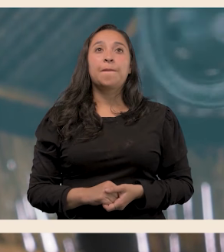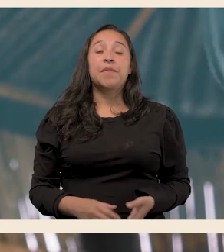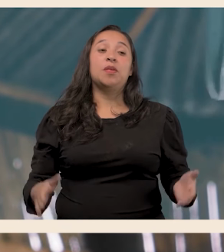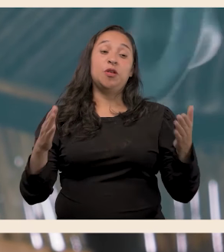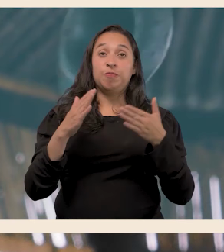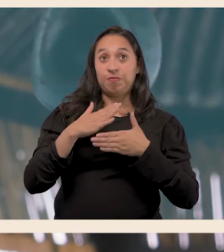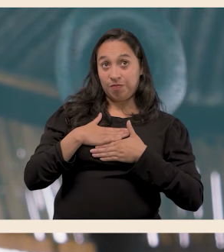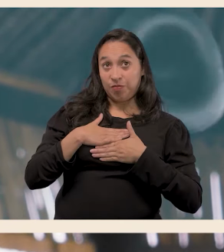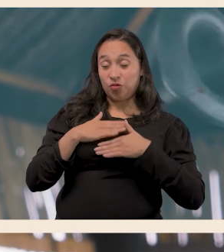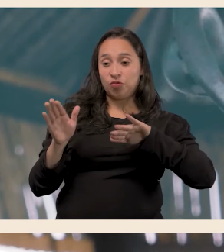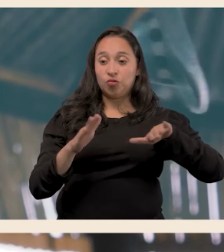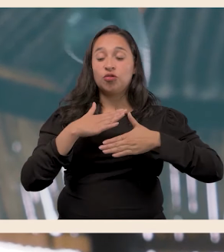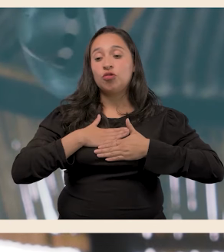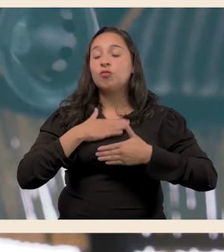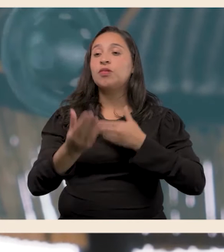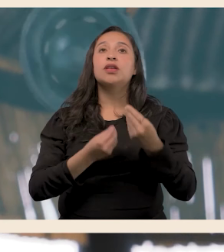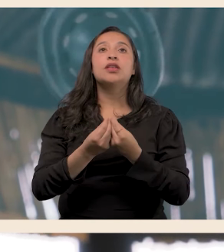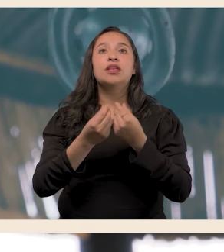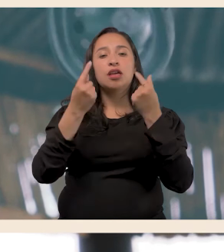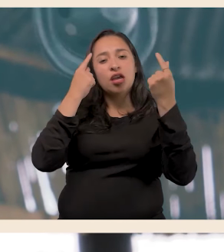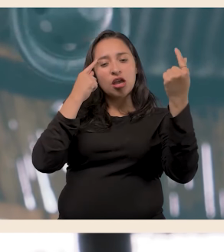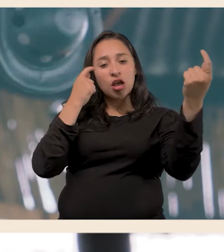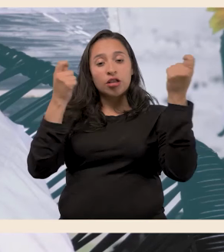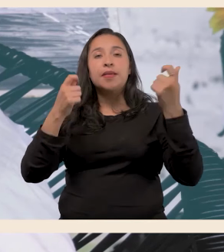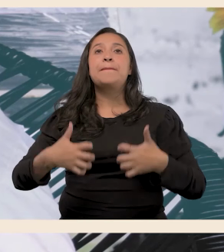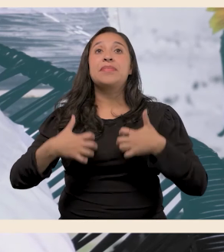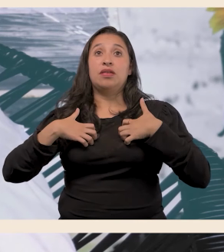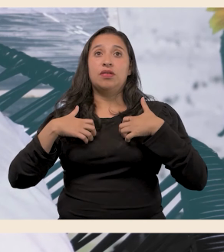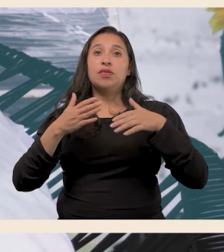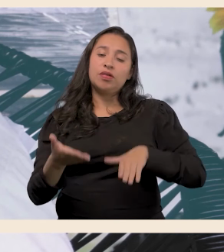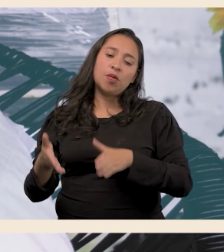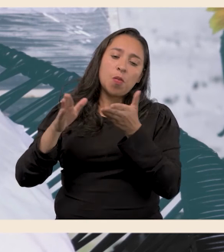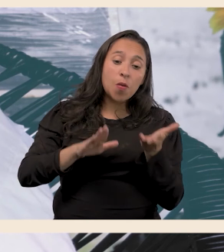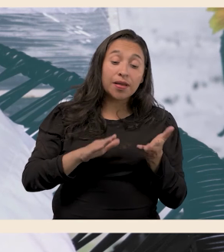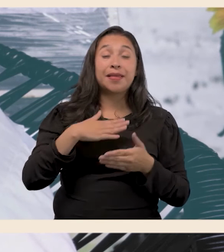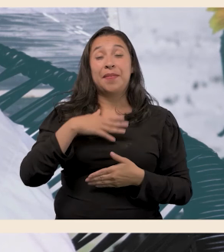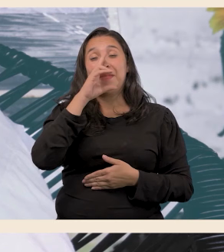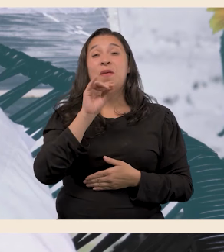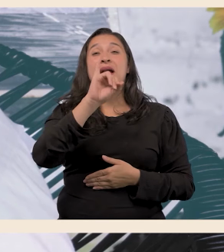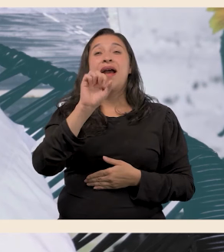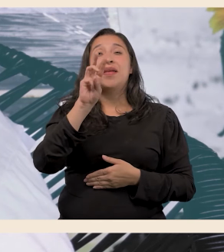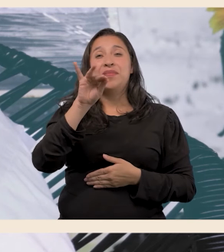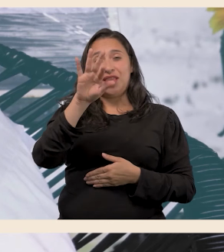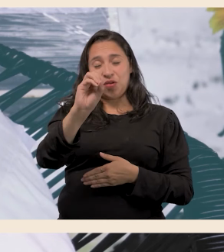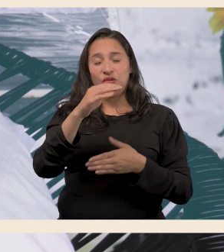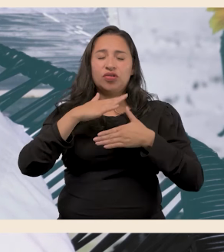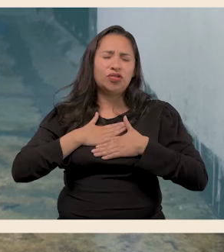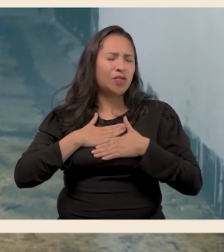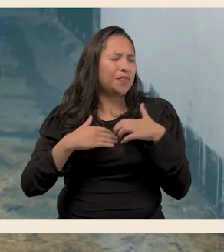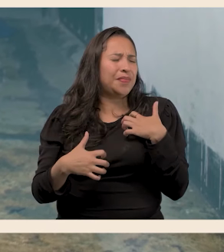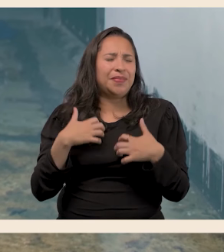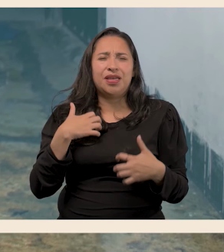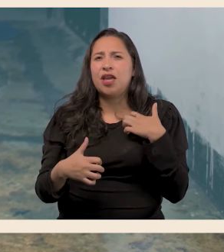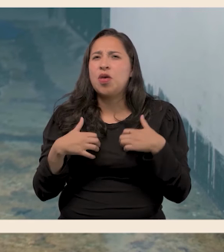Yo dominé el miedo. Cuando la muerte de Jaimito sentí mucho miedo y me encerré.